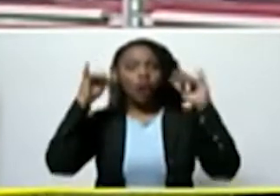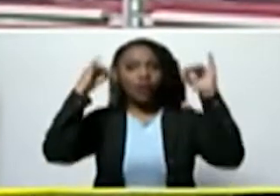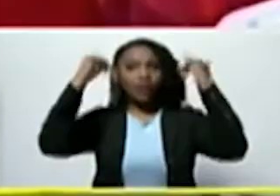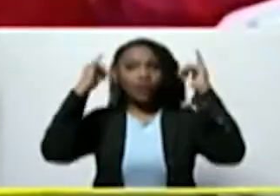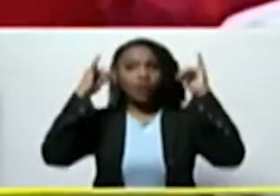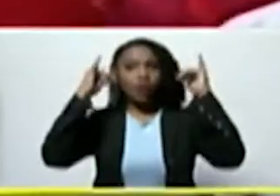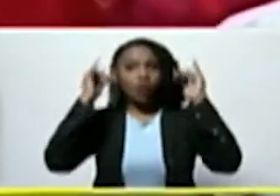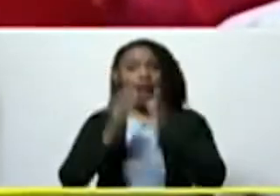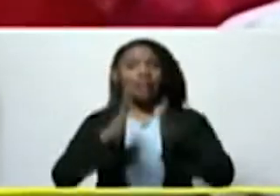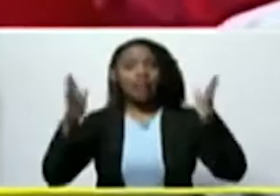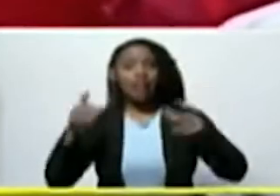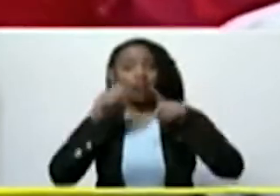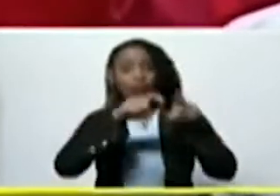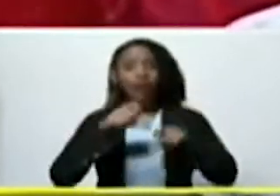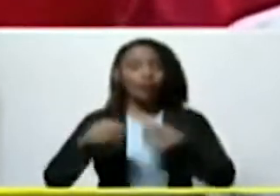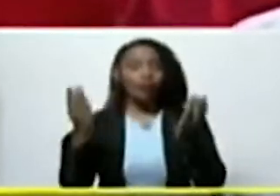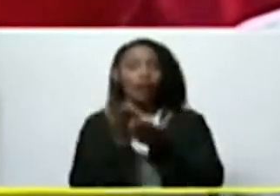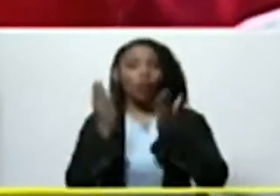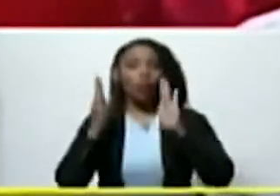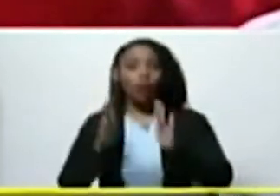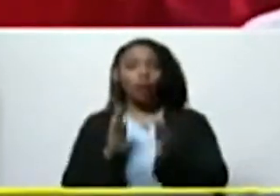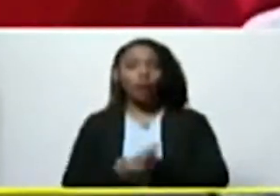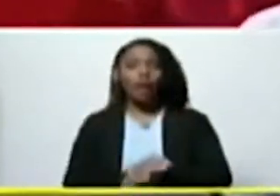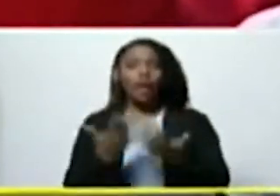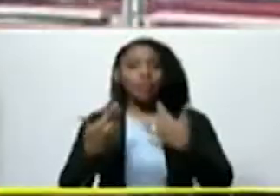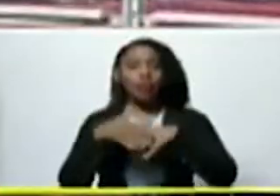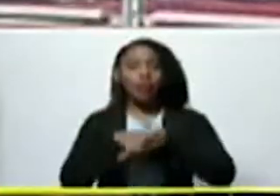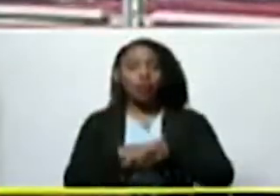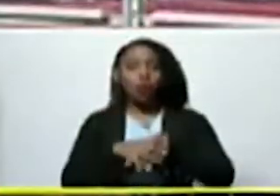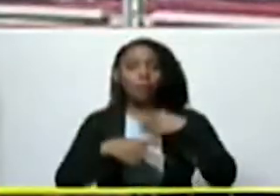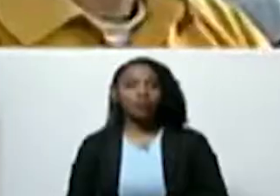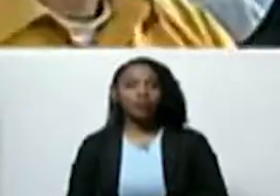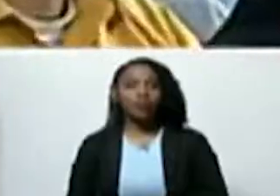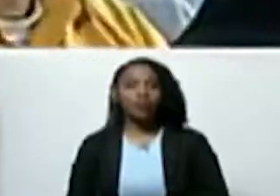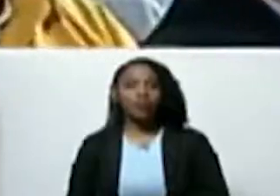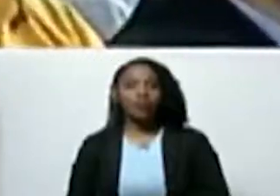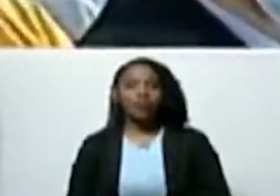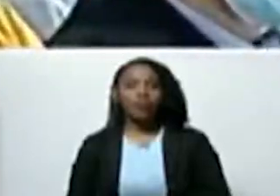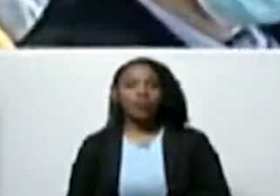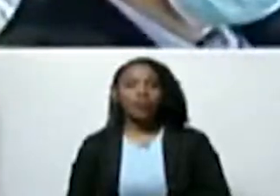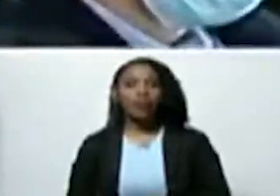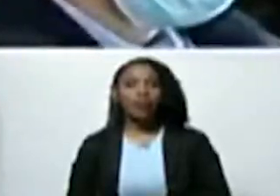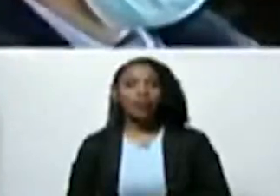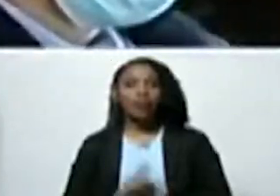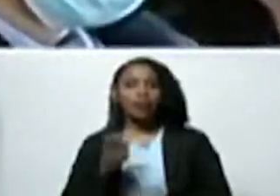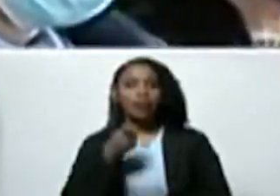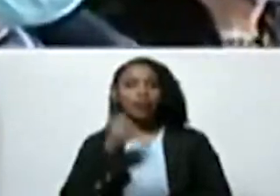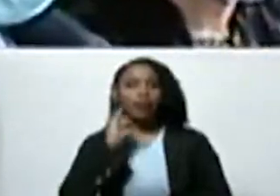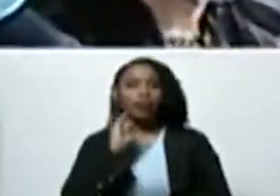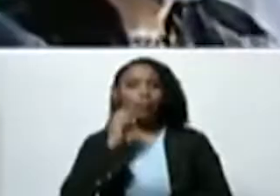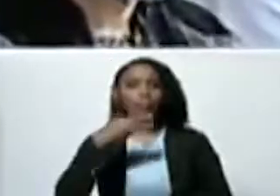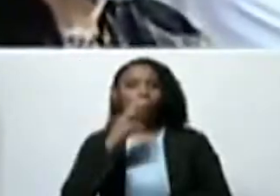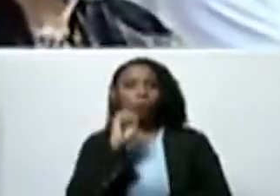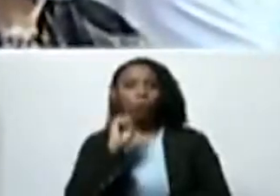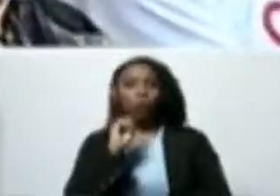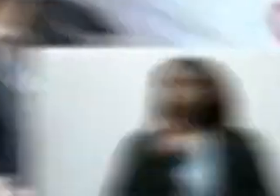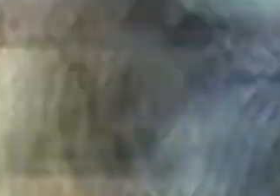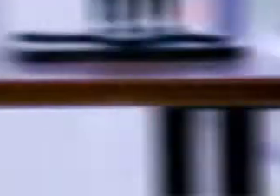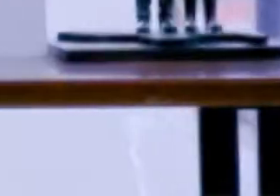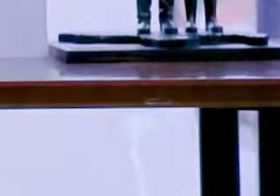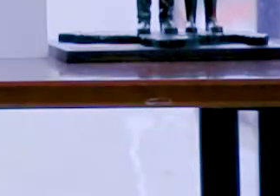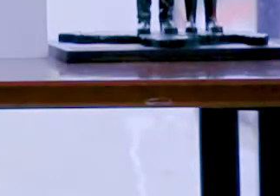Las granjas escuelas integrales y productivas. Las GEIPRO. Tremenda idea. Excelente,